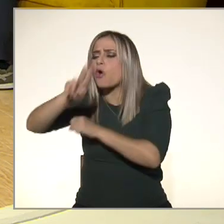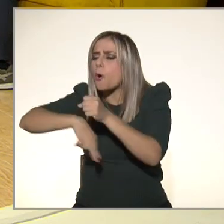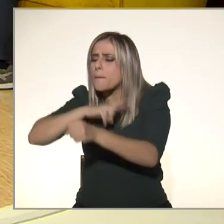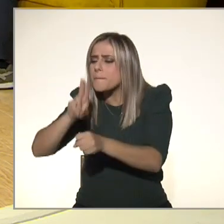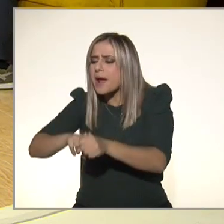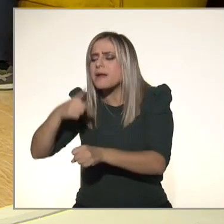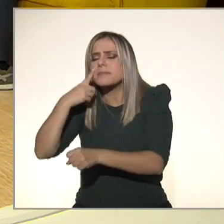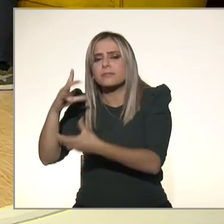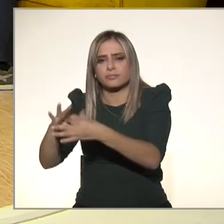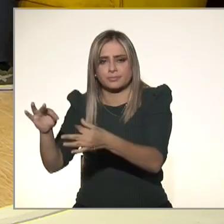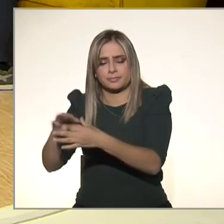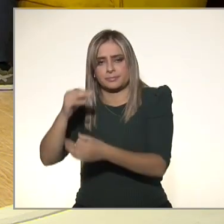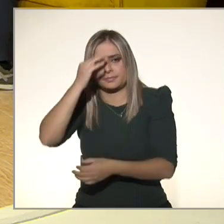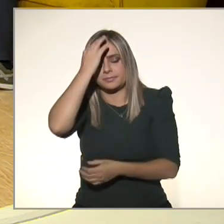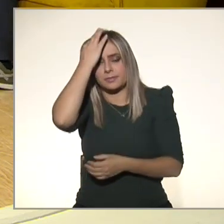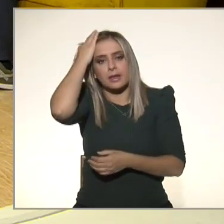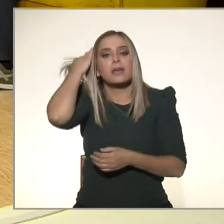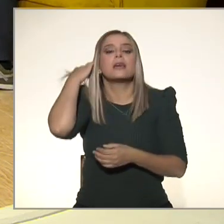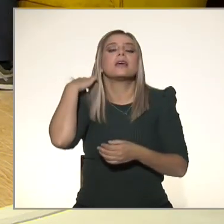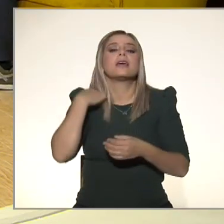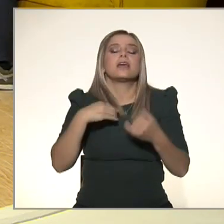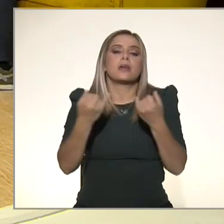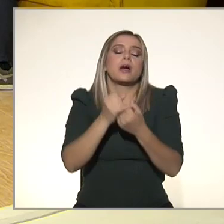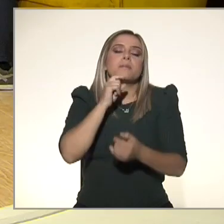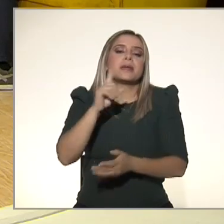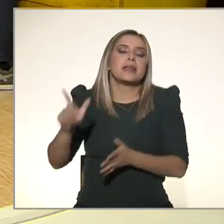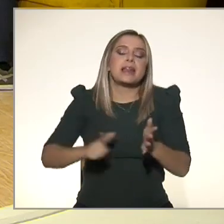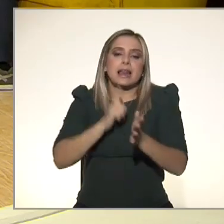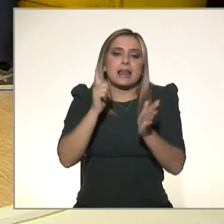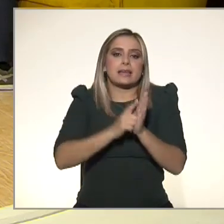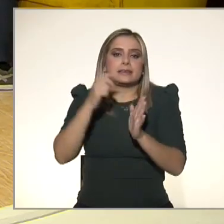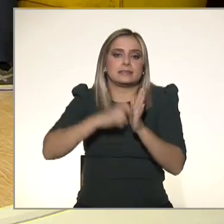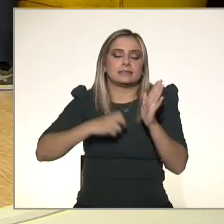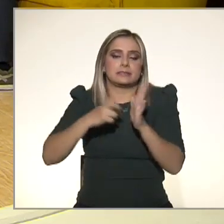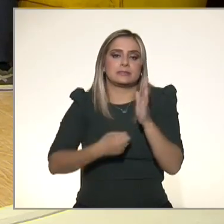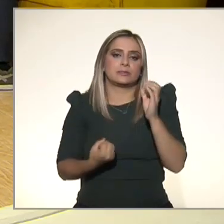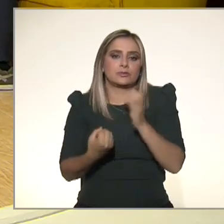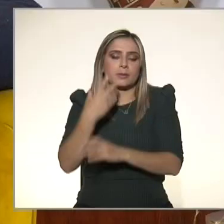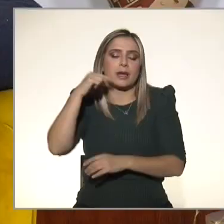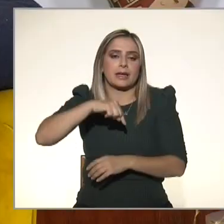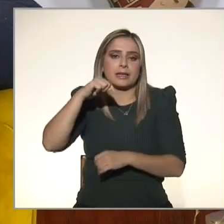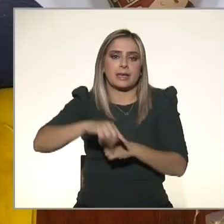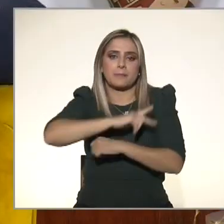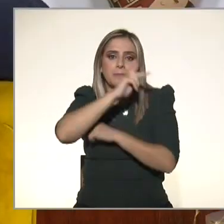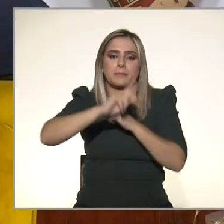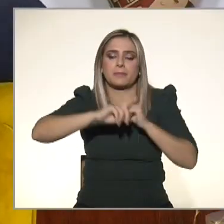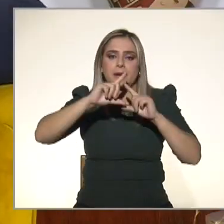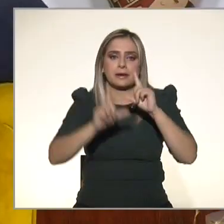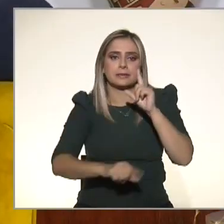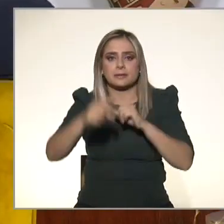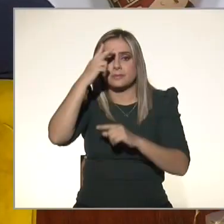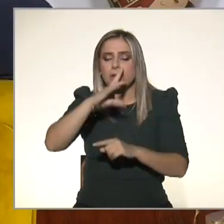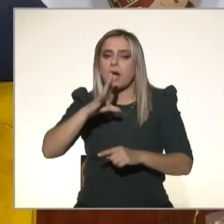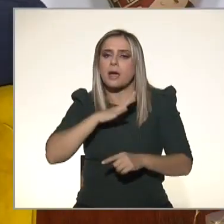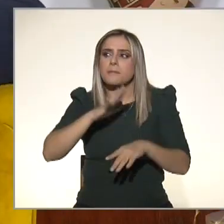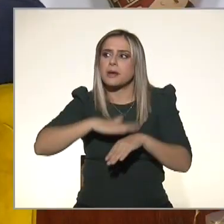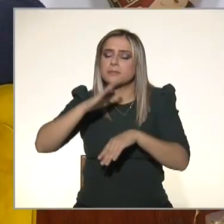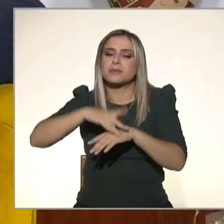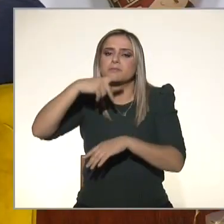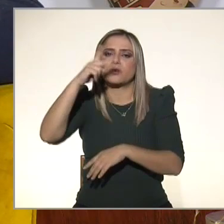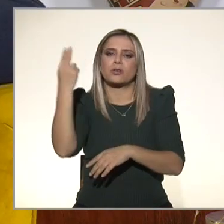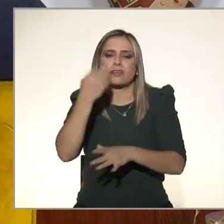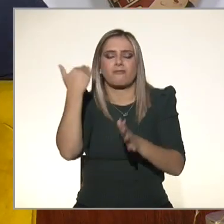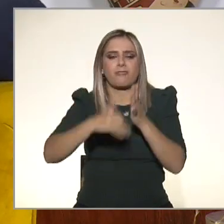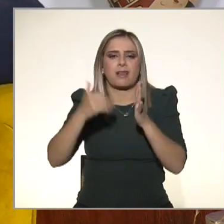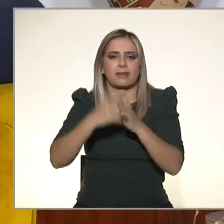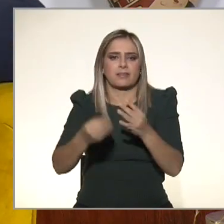políticas públicas han cambiado inclusive y se está abriendo esto que me parece maravilloso. En nuestro país en eso vamos muy bien, pero aún se requiere mucho